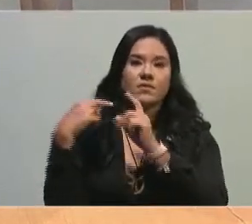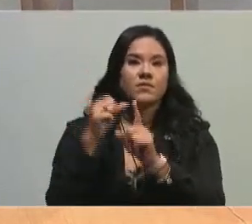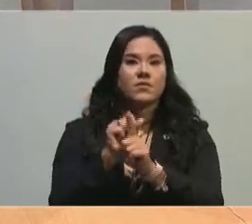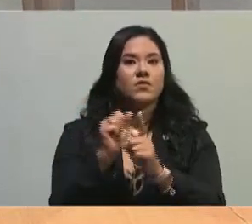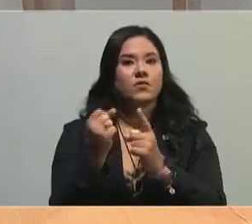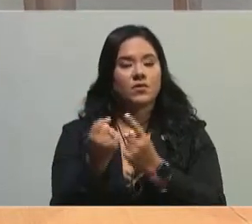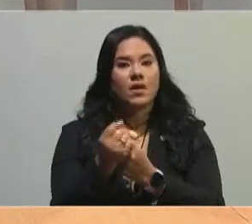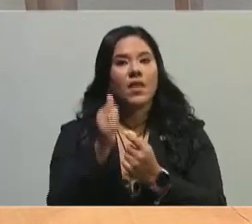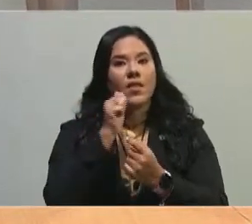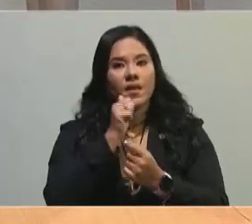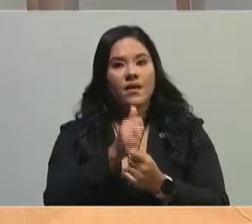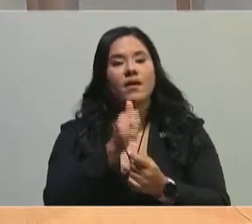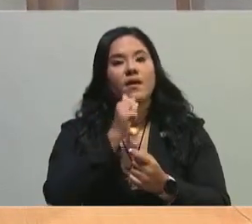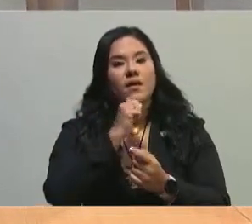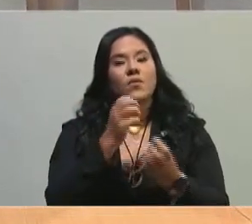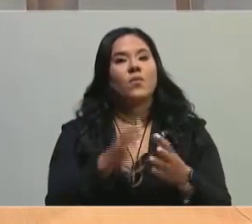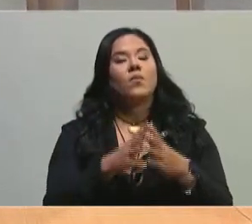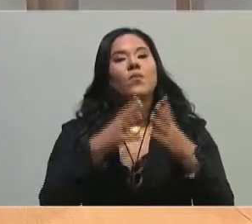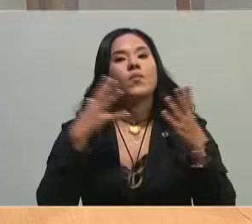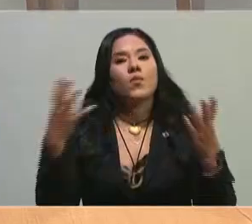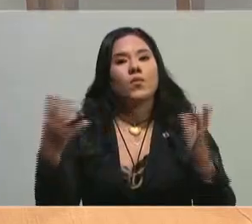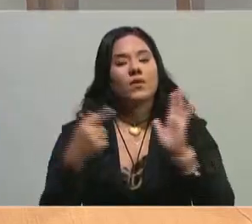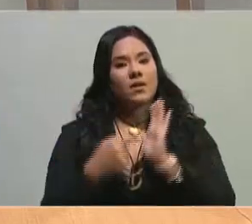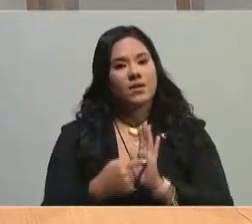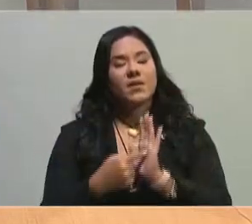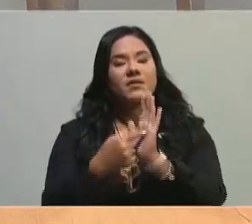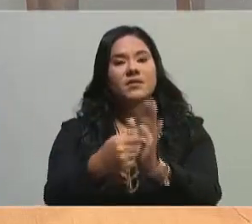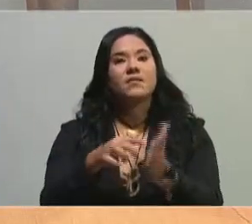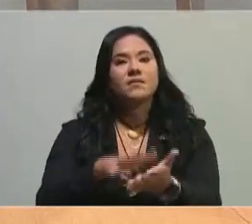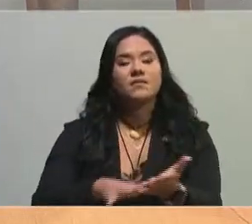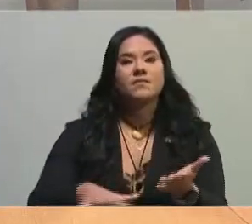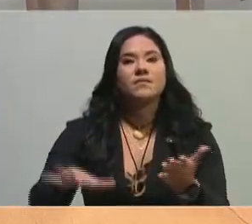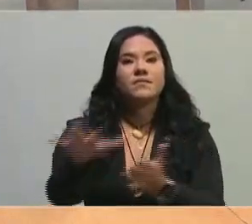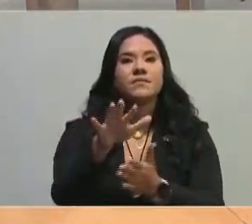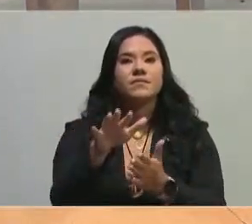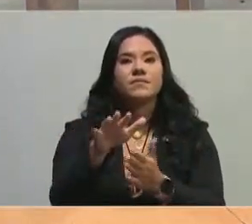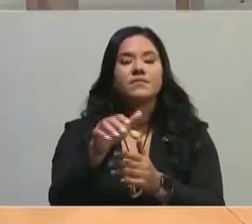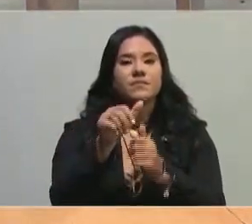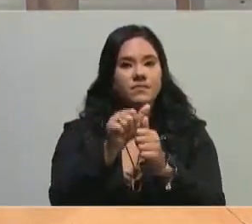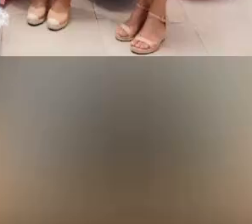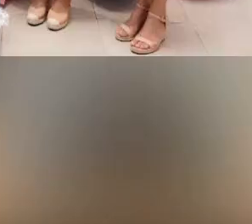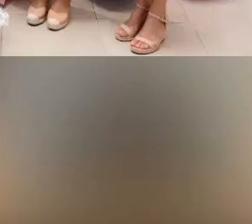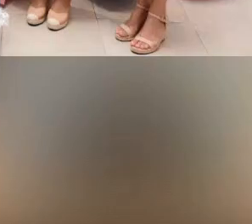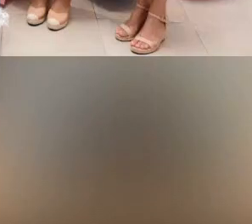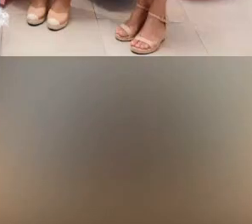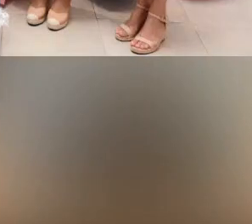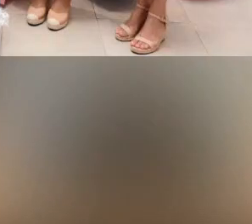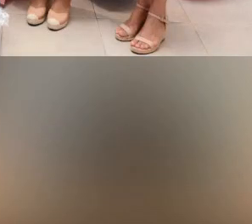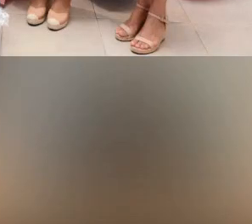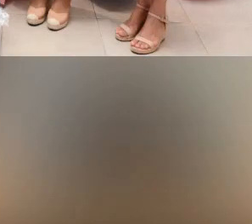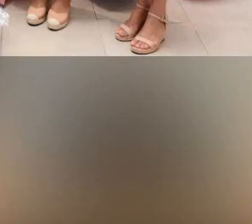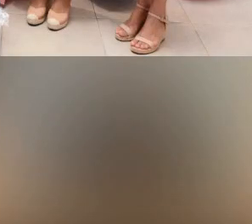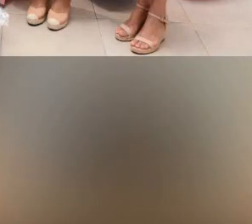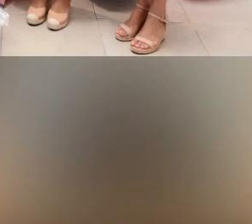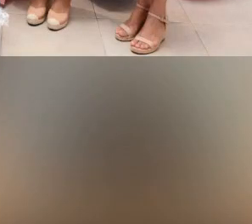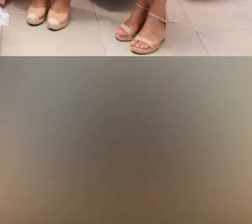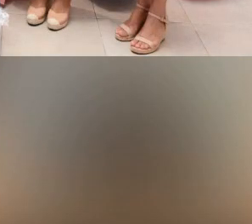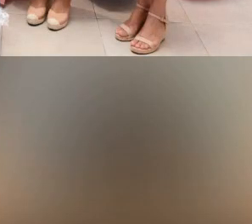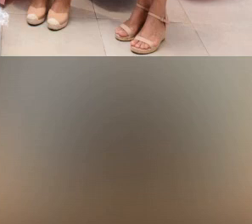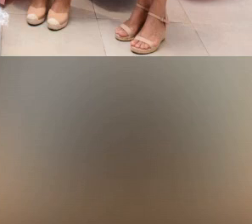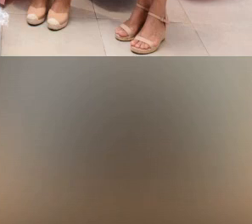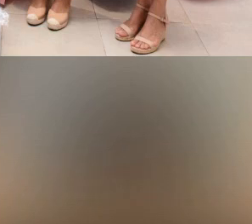que a diario se presentan eh en aspecto hasta mujeres embarazadas que están en una